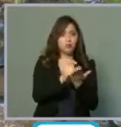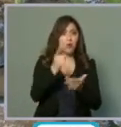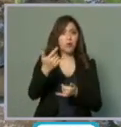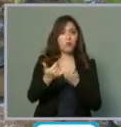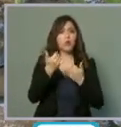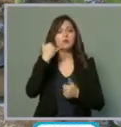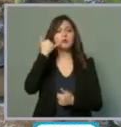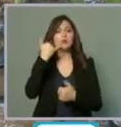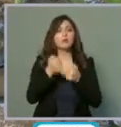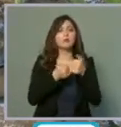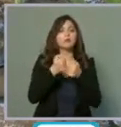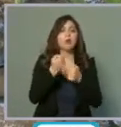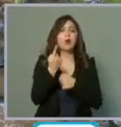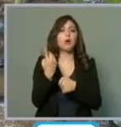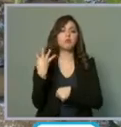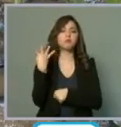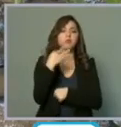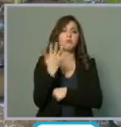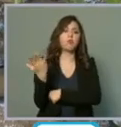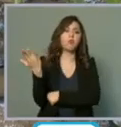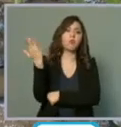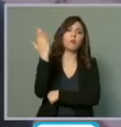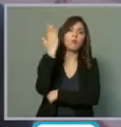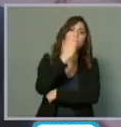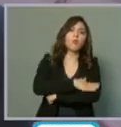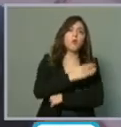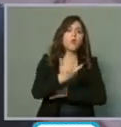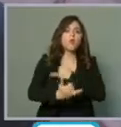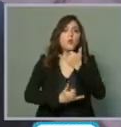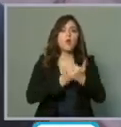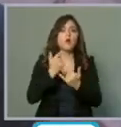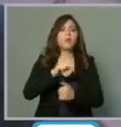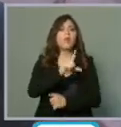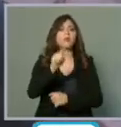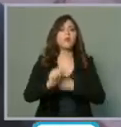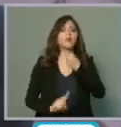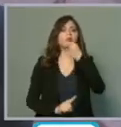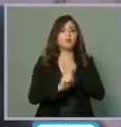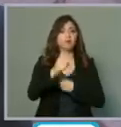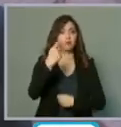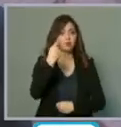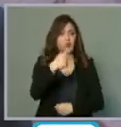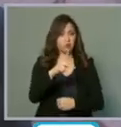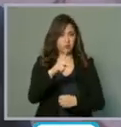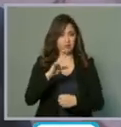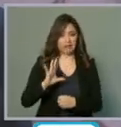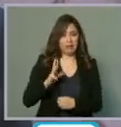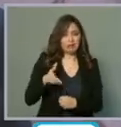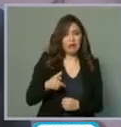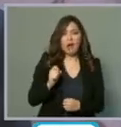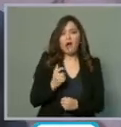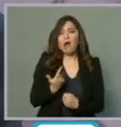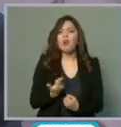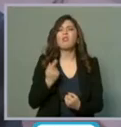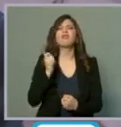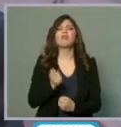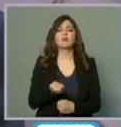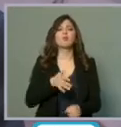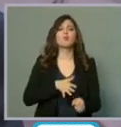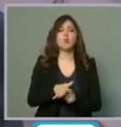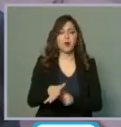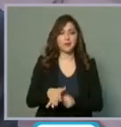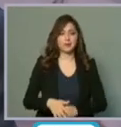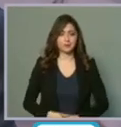esto les puede causar diferentes tipos de lesiones, ¿como cuáles? Así es, Cintia. Pues mira, el problema es que tienen